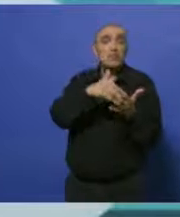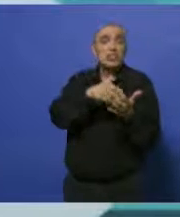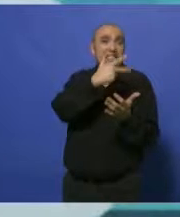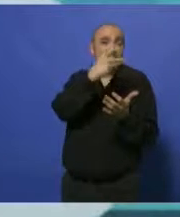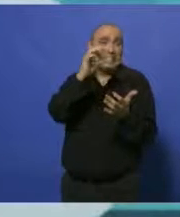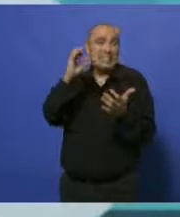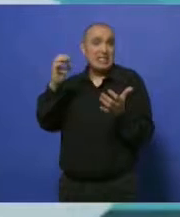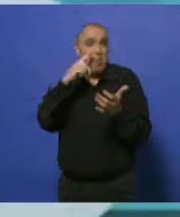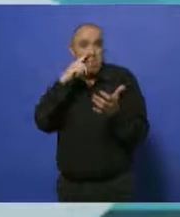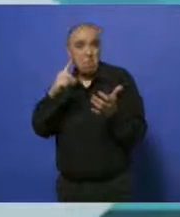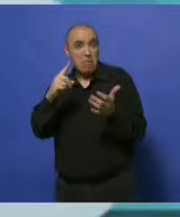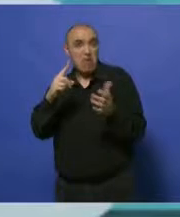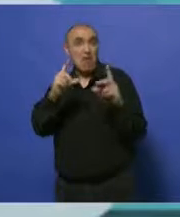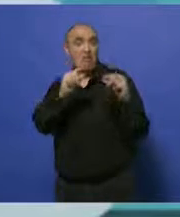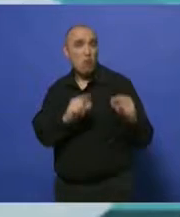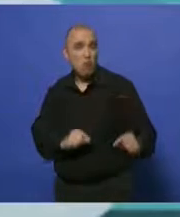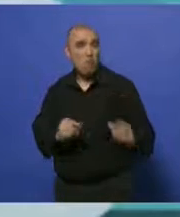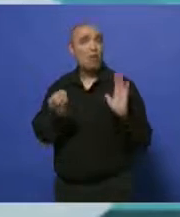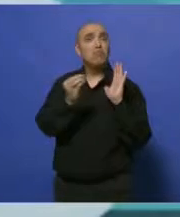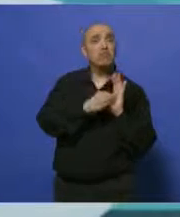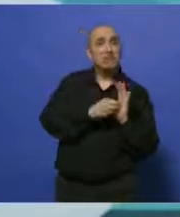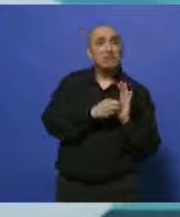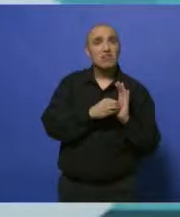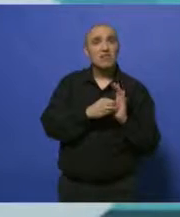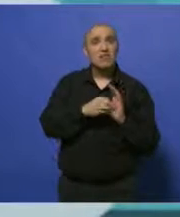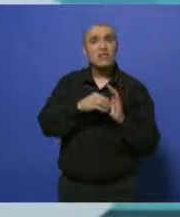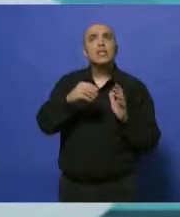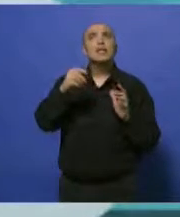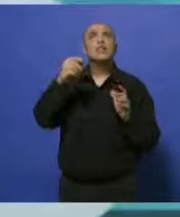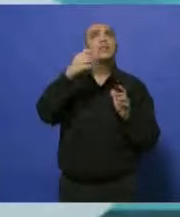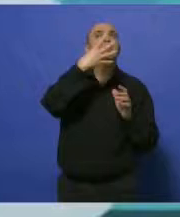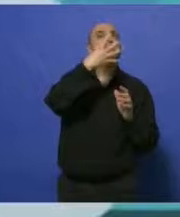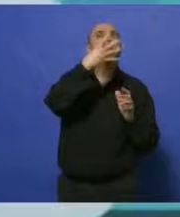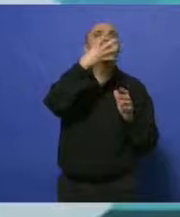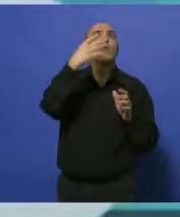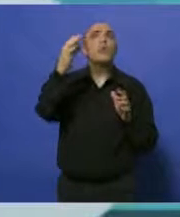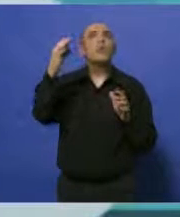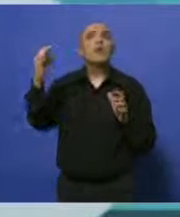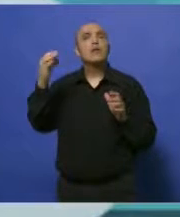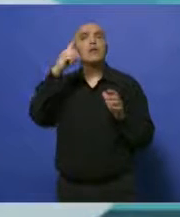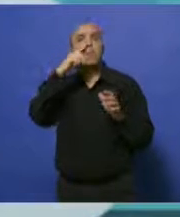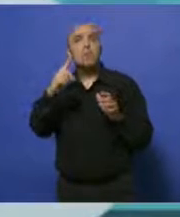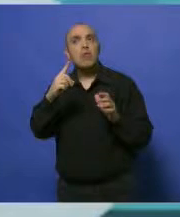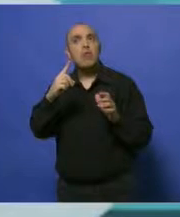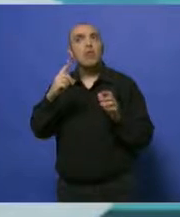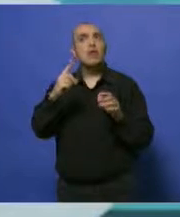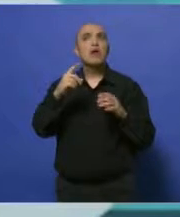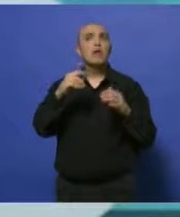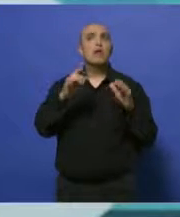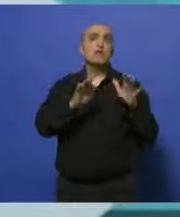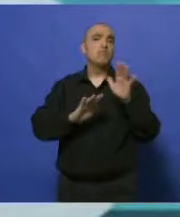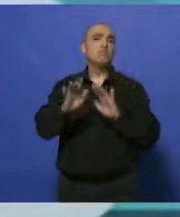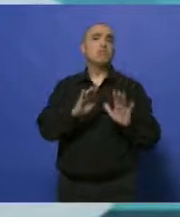de 460.000 realizaron el trámite en la última semana. Estos son datos del ENACOM que ha publicado en las últimas horas. Estamos hablando de que se estima